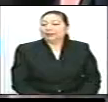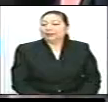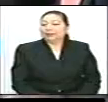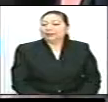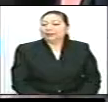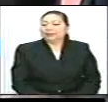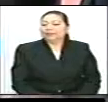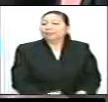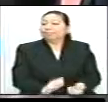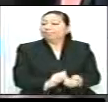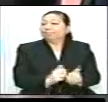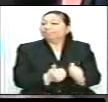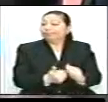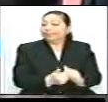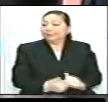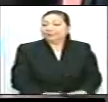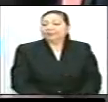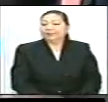los cambios